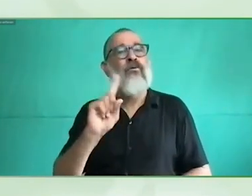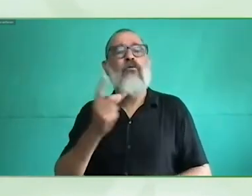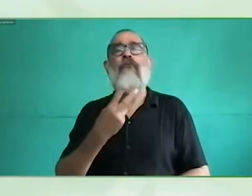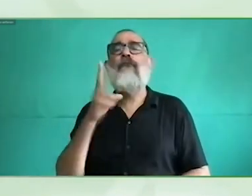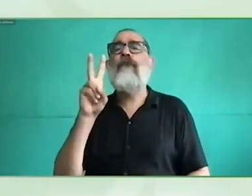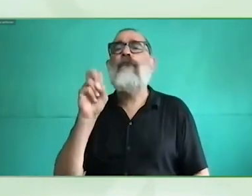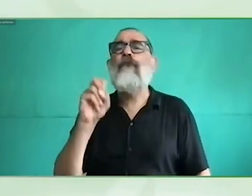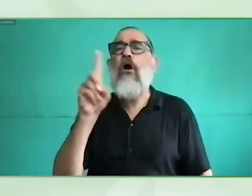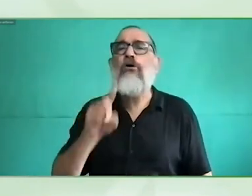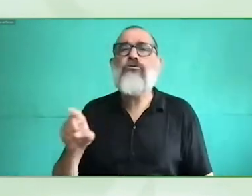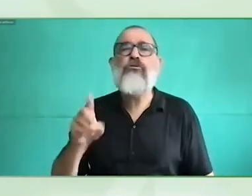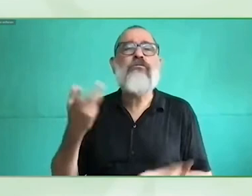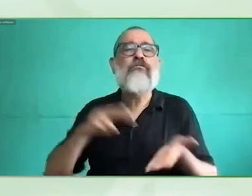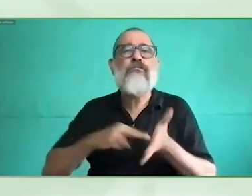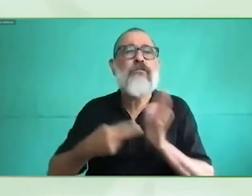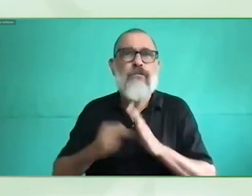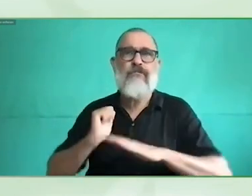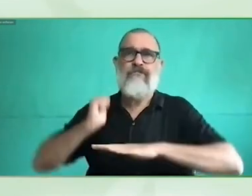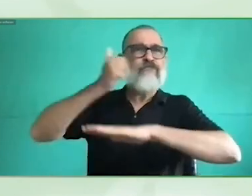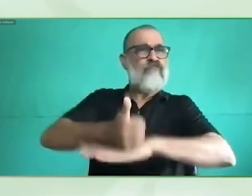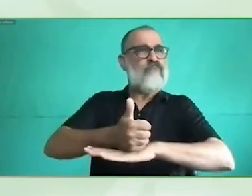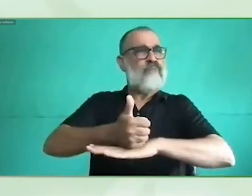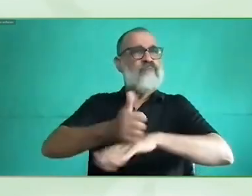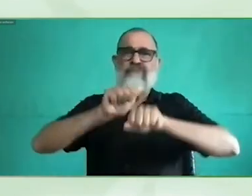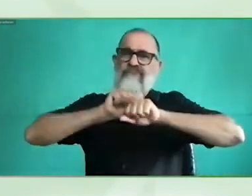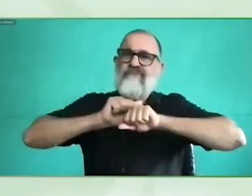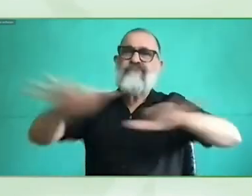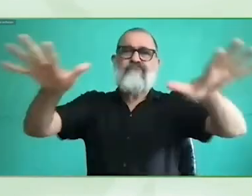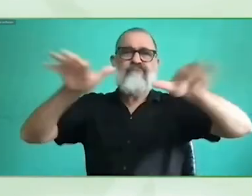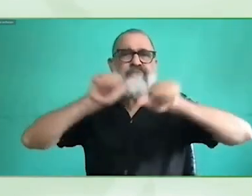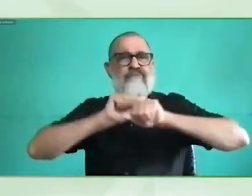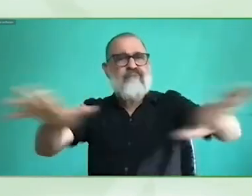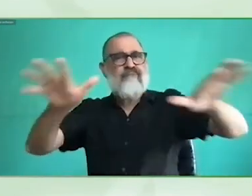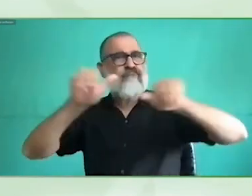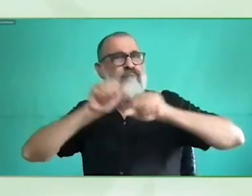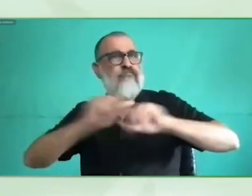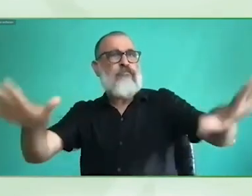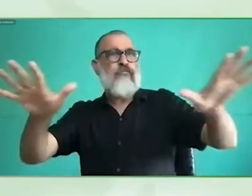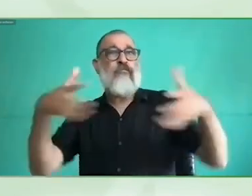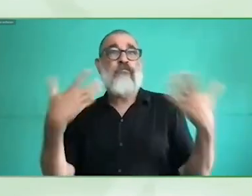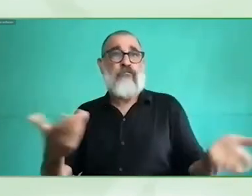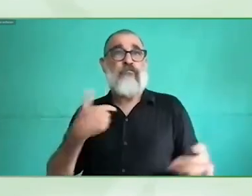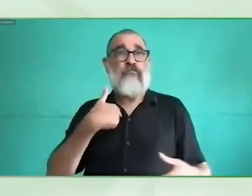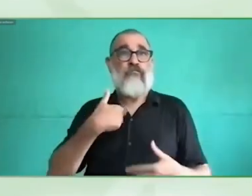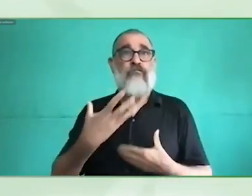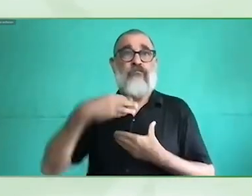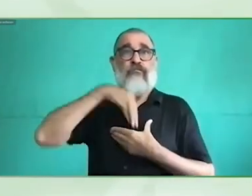los diferentes formatos de comunicación aumentativos etcétera